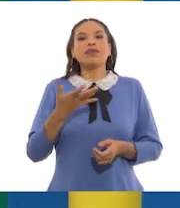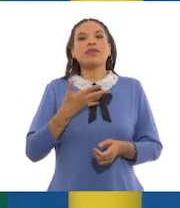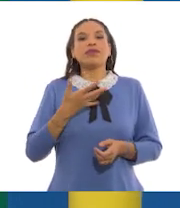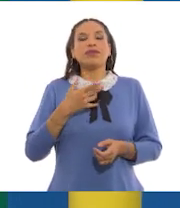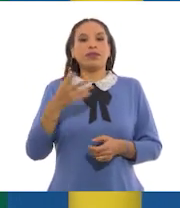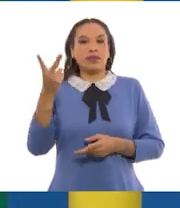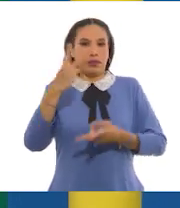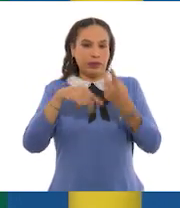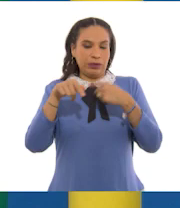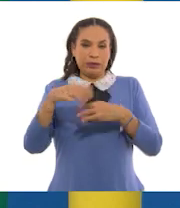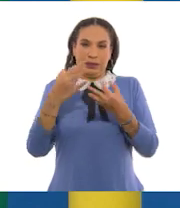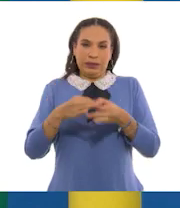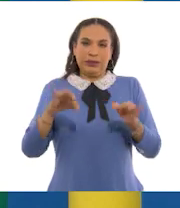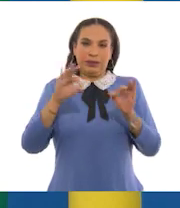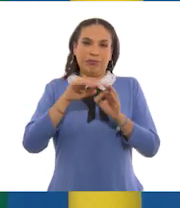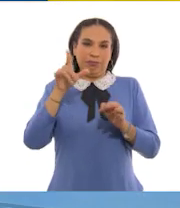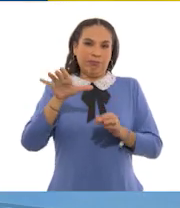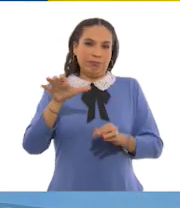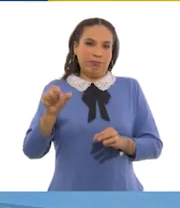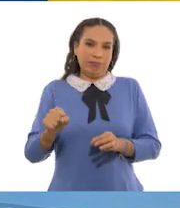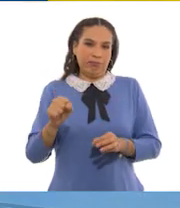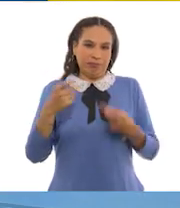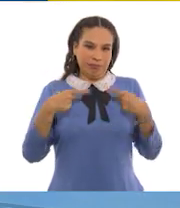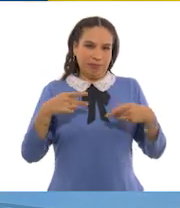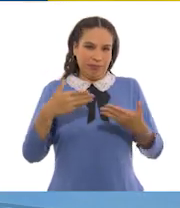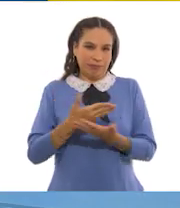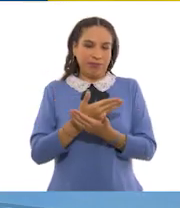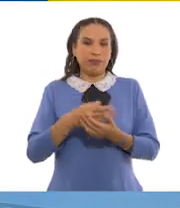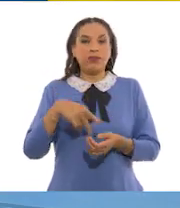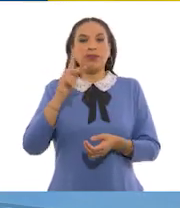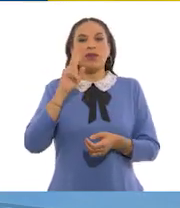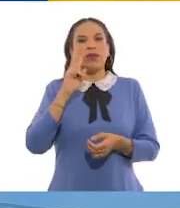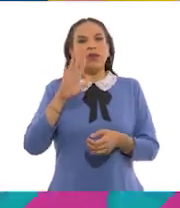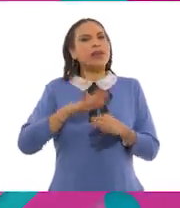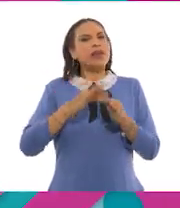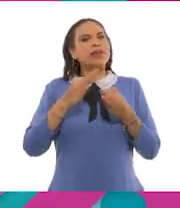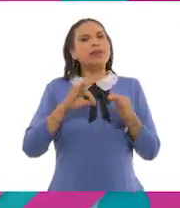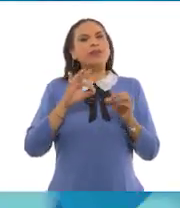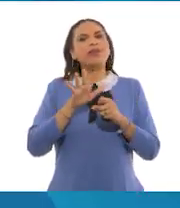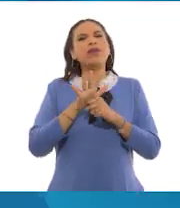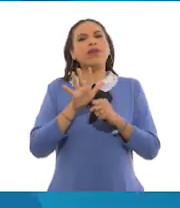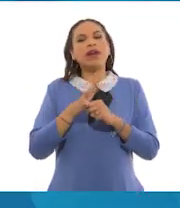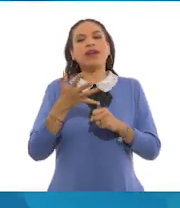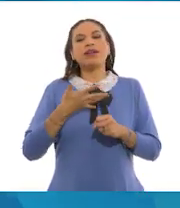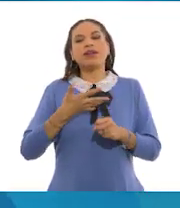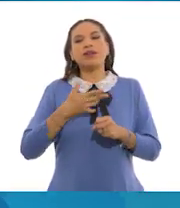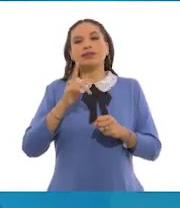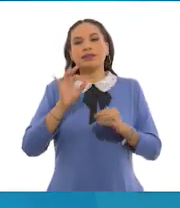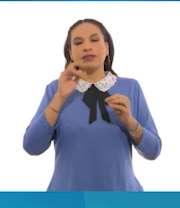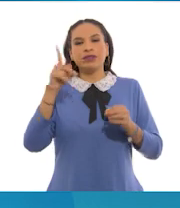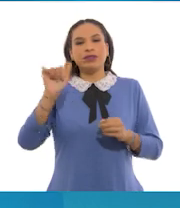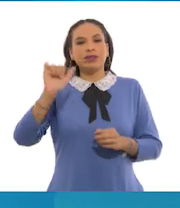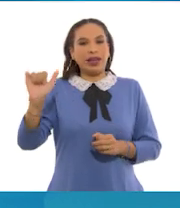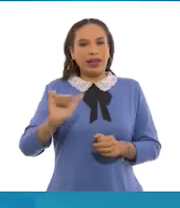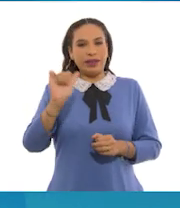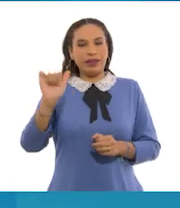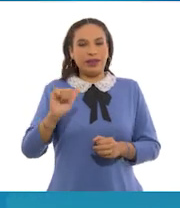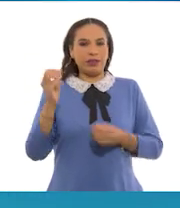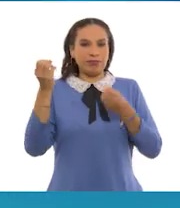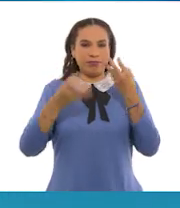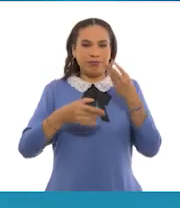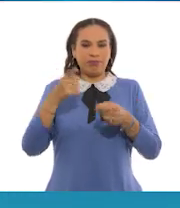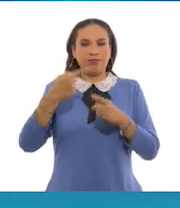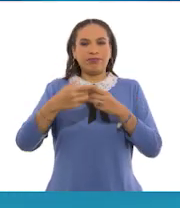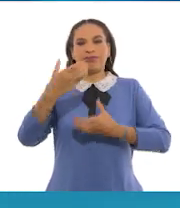una presencia muy, muy, muy importante, ¿eh? Por último, pero no menos importante, tenemos la raíz asiática, aportada por